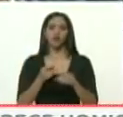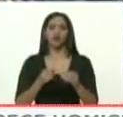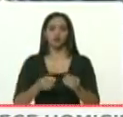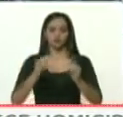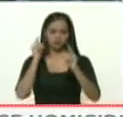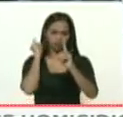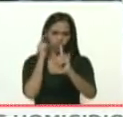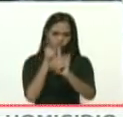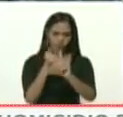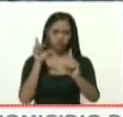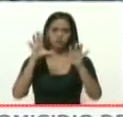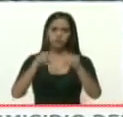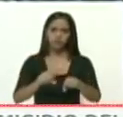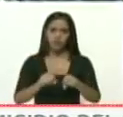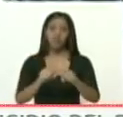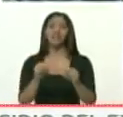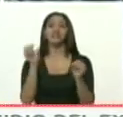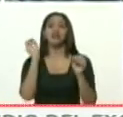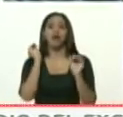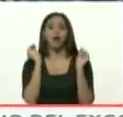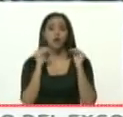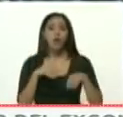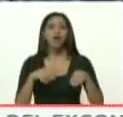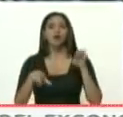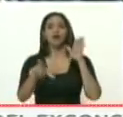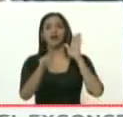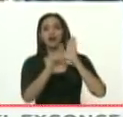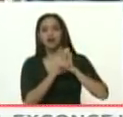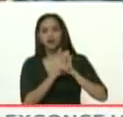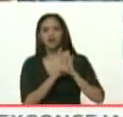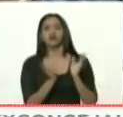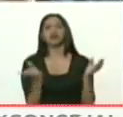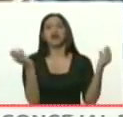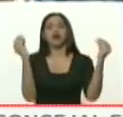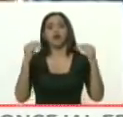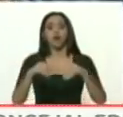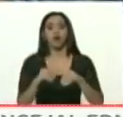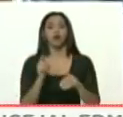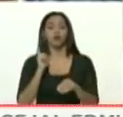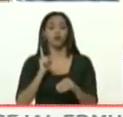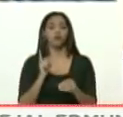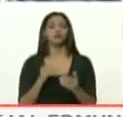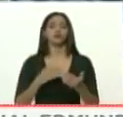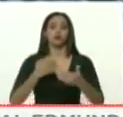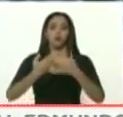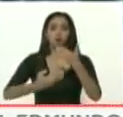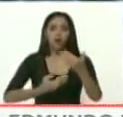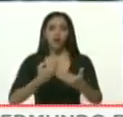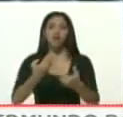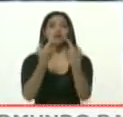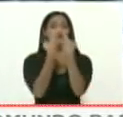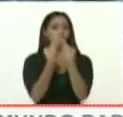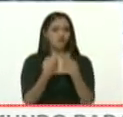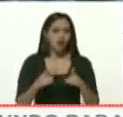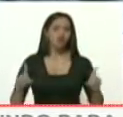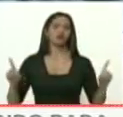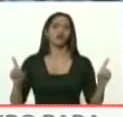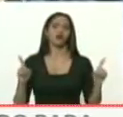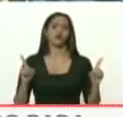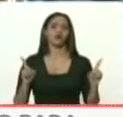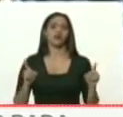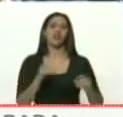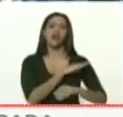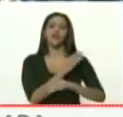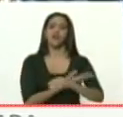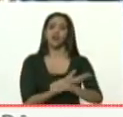de acuerdo a los parámetros y de acuerdo a el uso progresivo y diferenciado que de la fuerza que